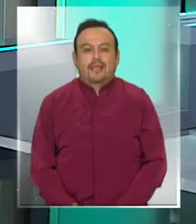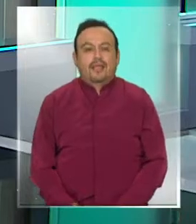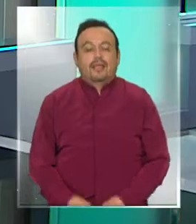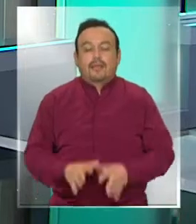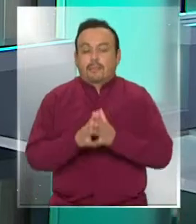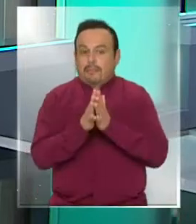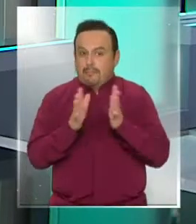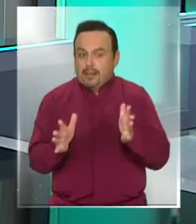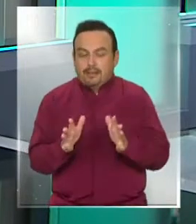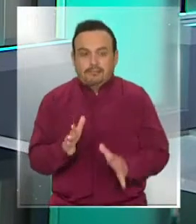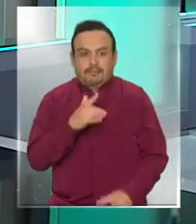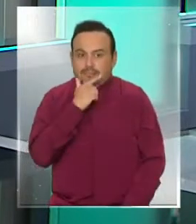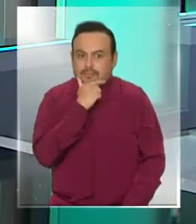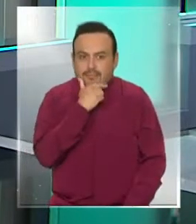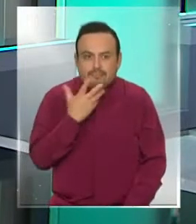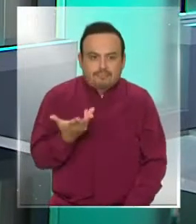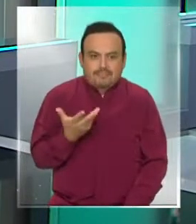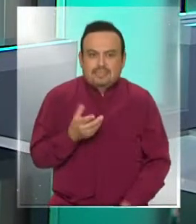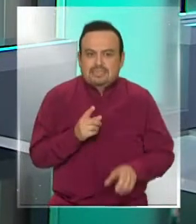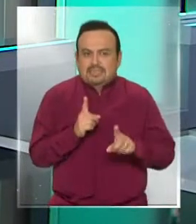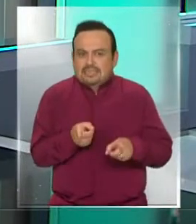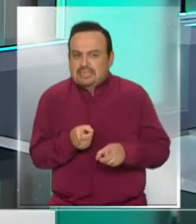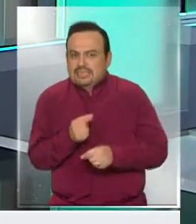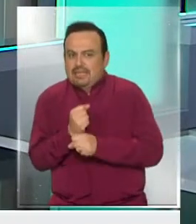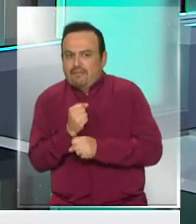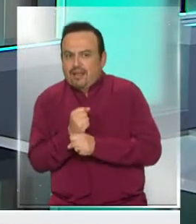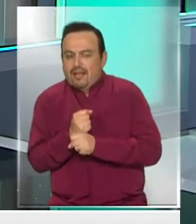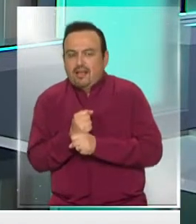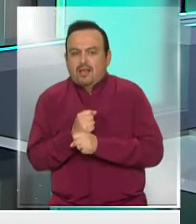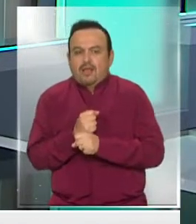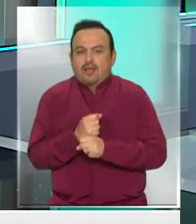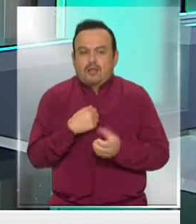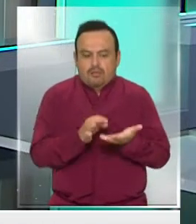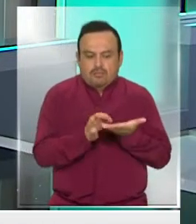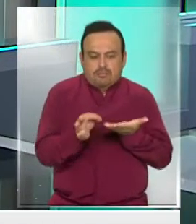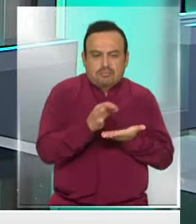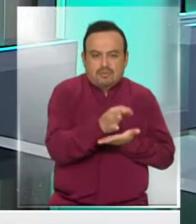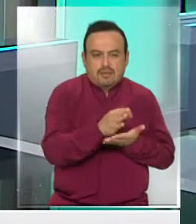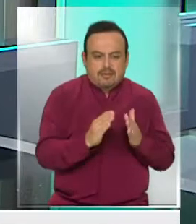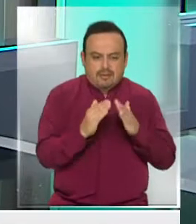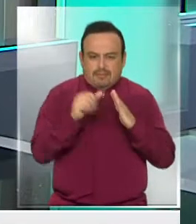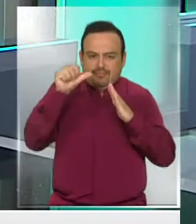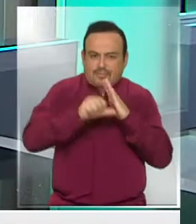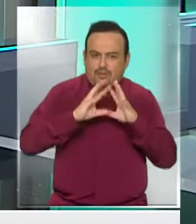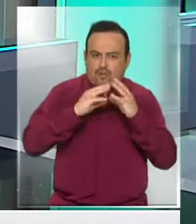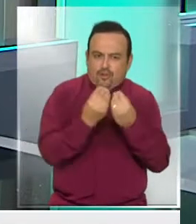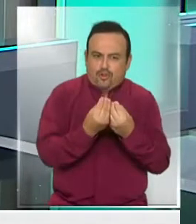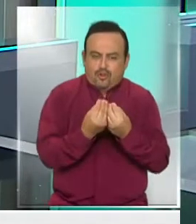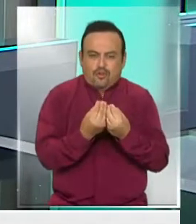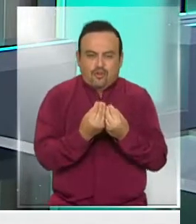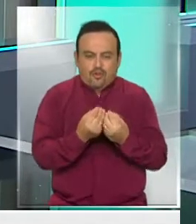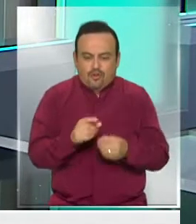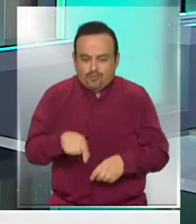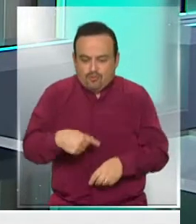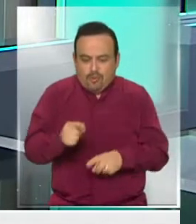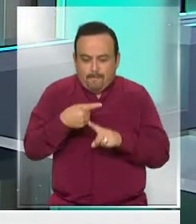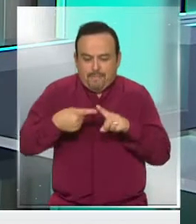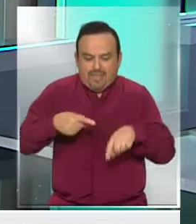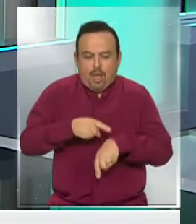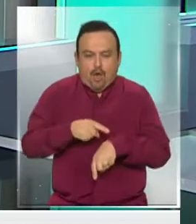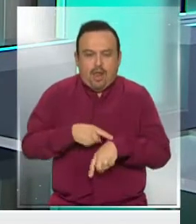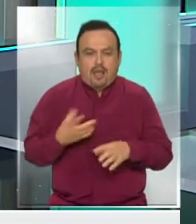Exactamente, más incierto todavía si es que hay que trabajar o se vive en alguna de las comunas que van a empezar a vivir cuarentena dentro de menos de media hora más.